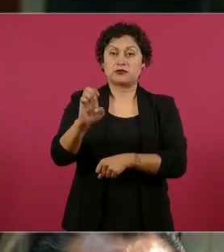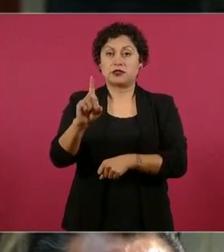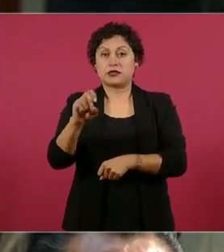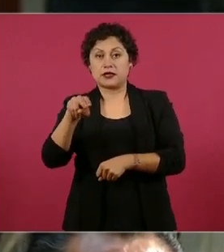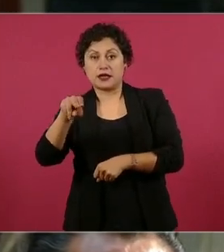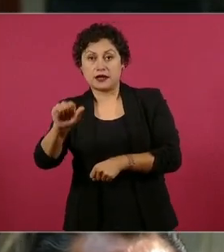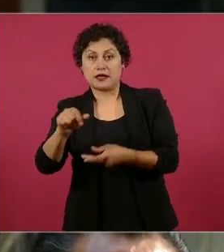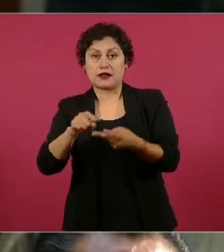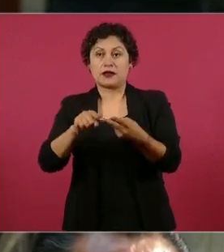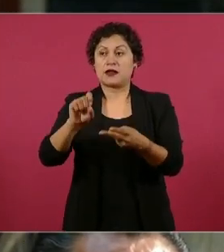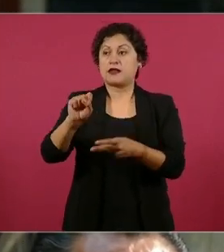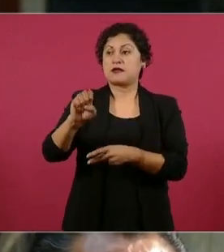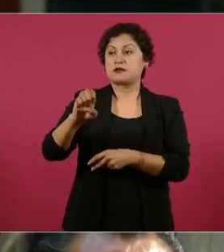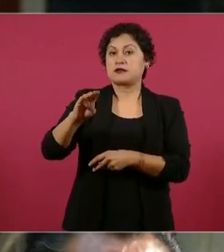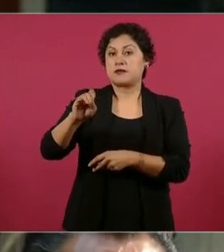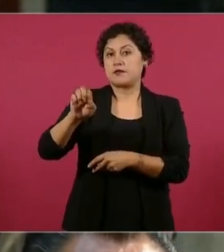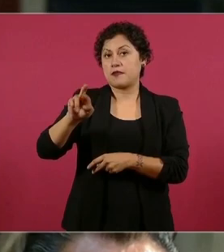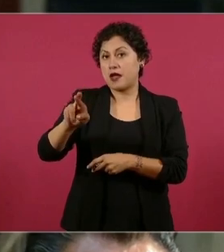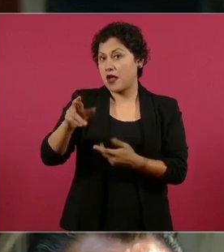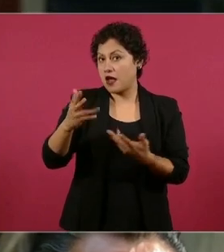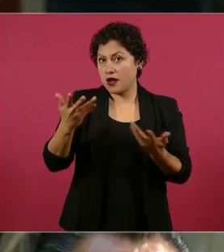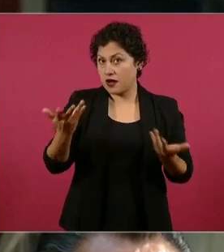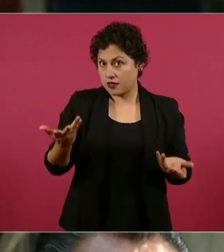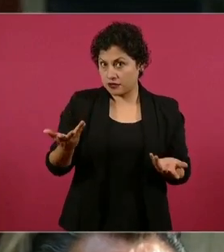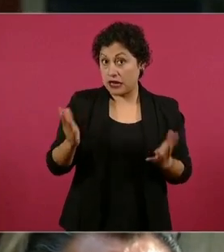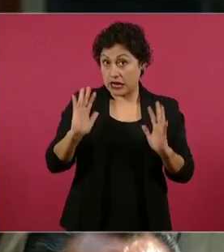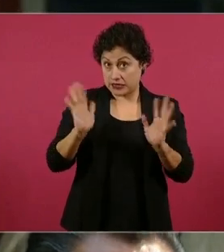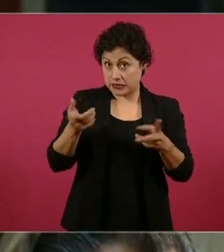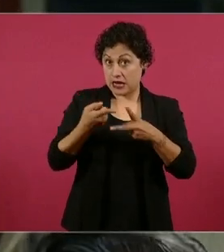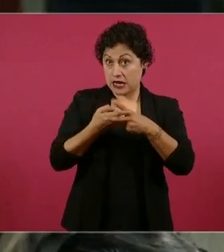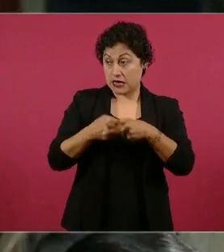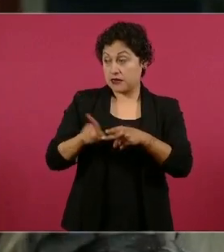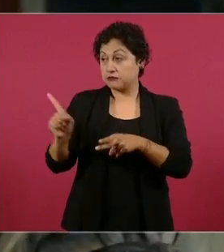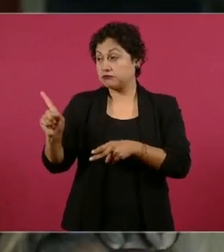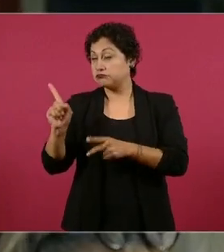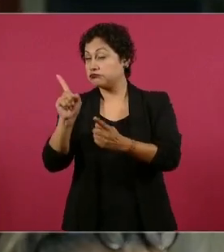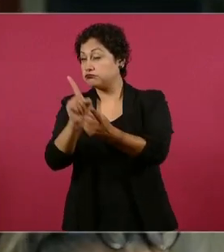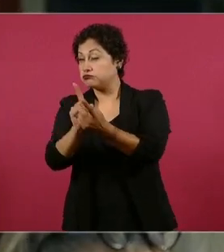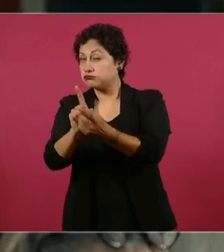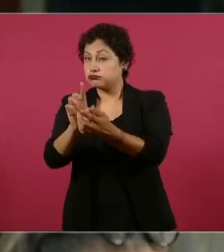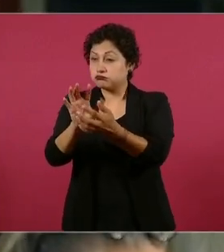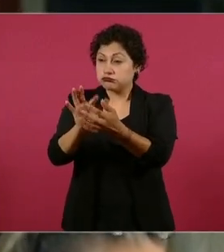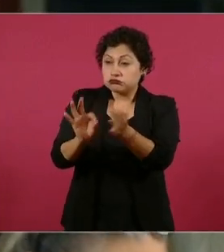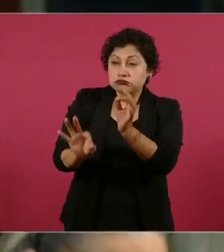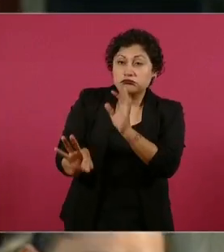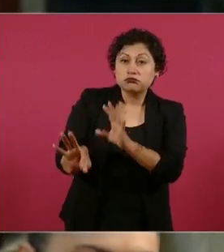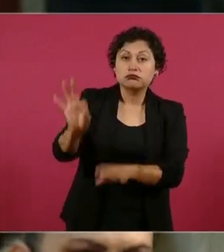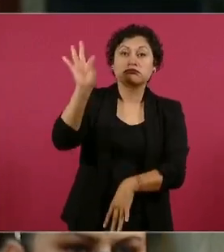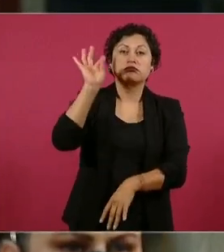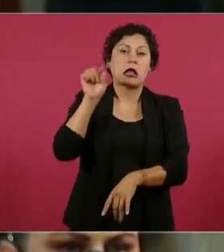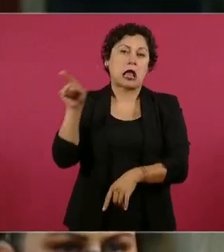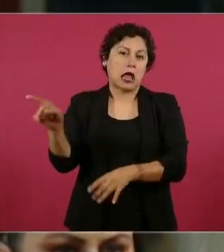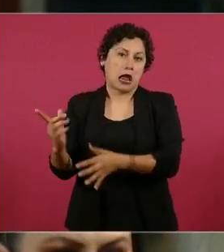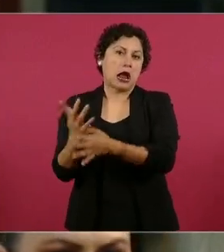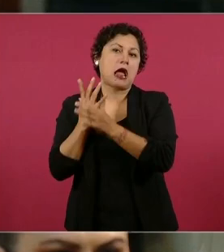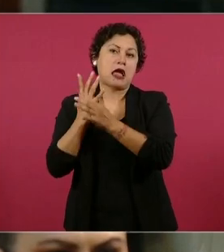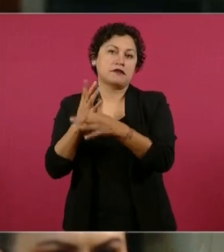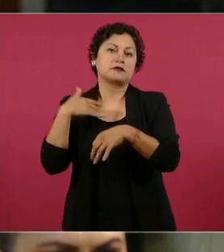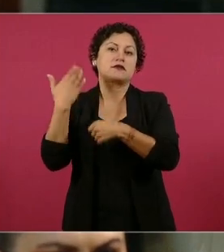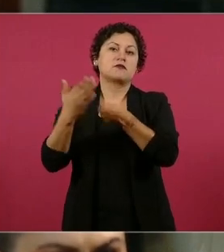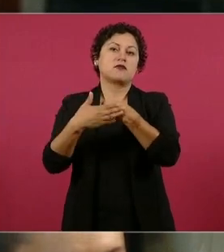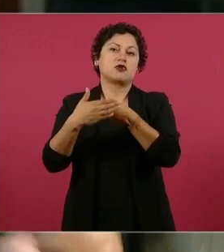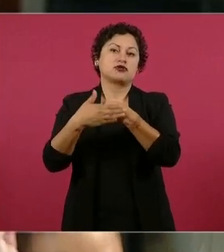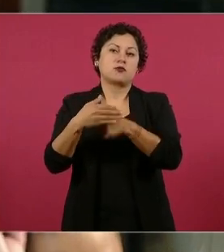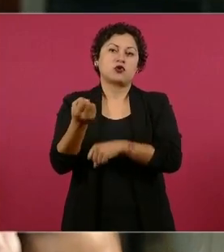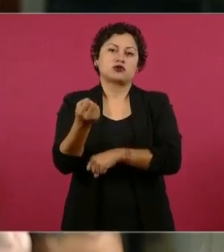Marina? No sé si ya se inició ese proceso. Ya dice que los nombramientos los daría hasta septiembre. Y